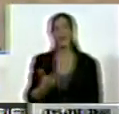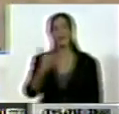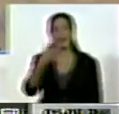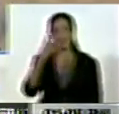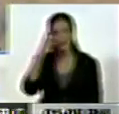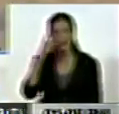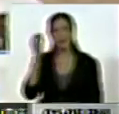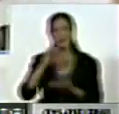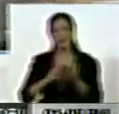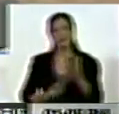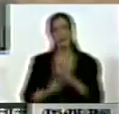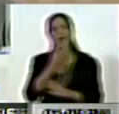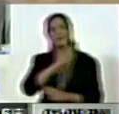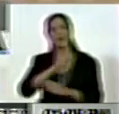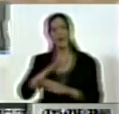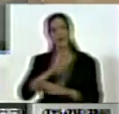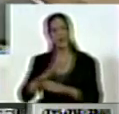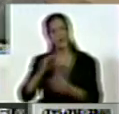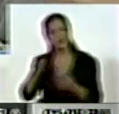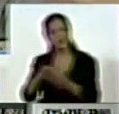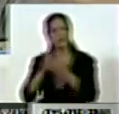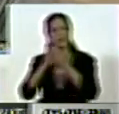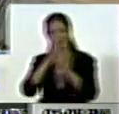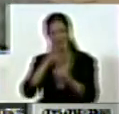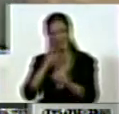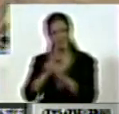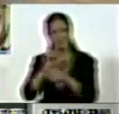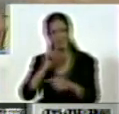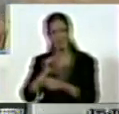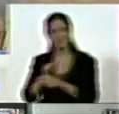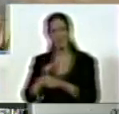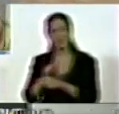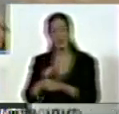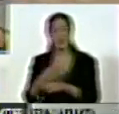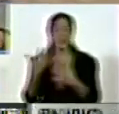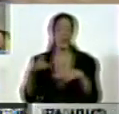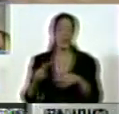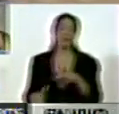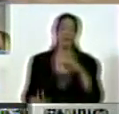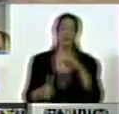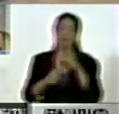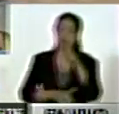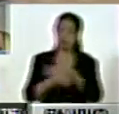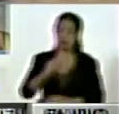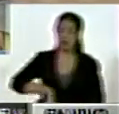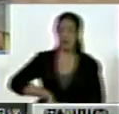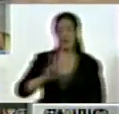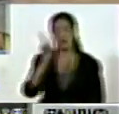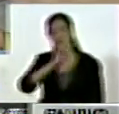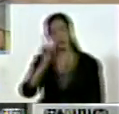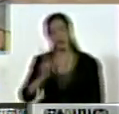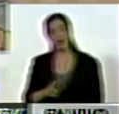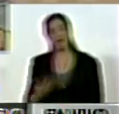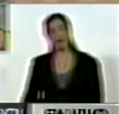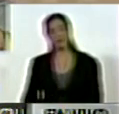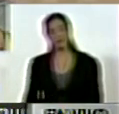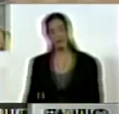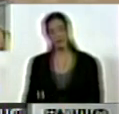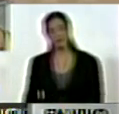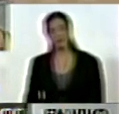ocurren las sanciones contra una altísima autoridad de la República Bolivariana de